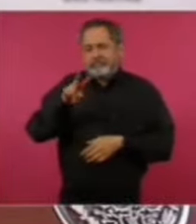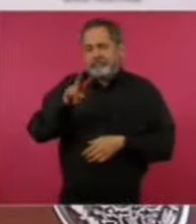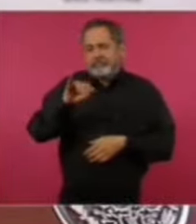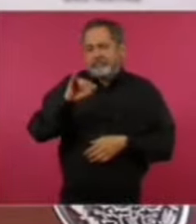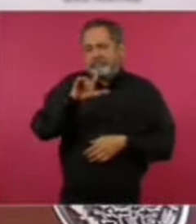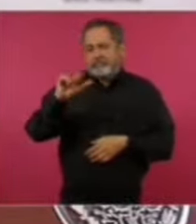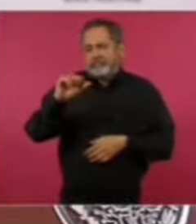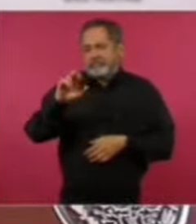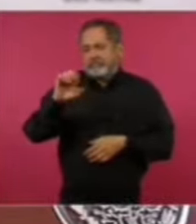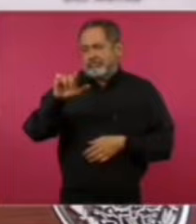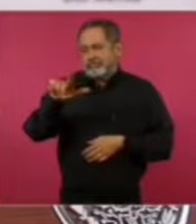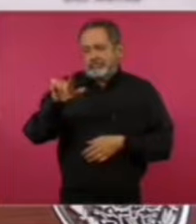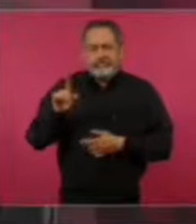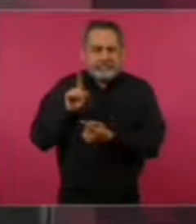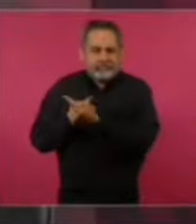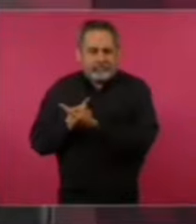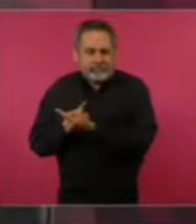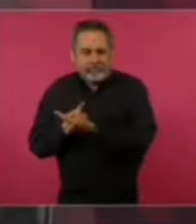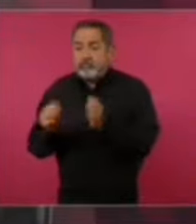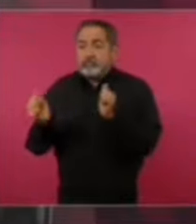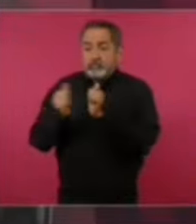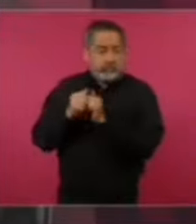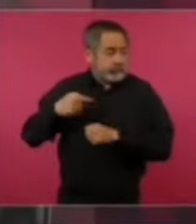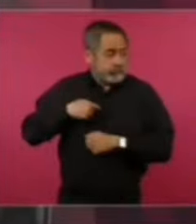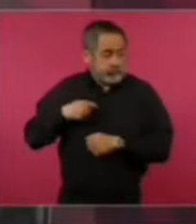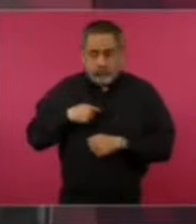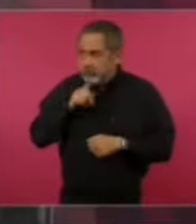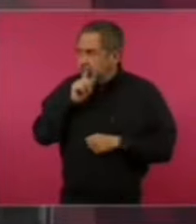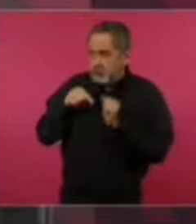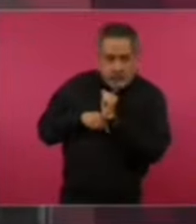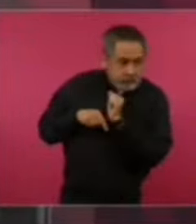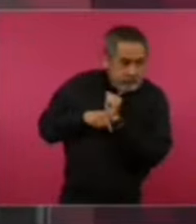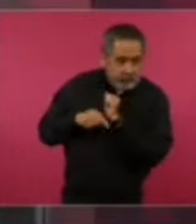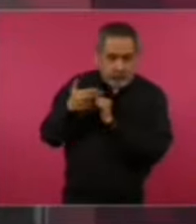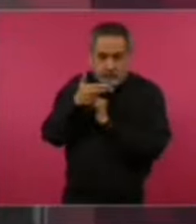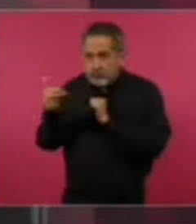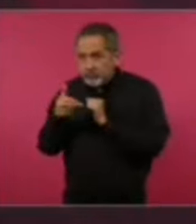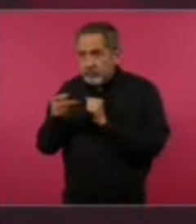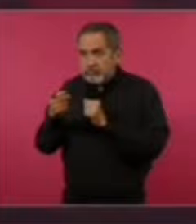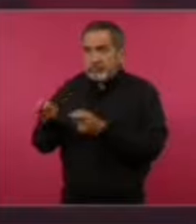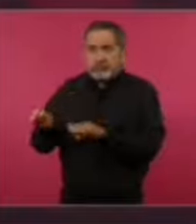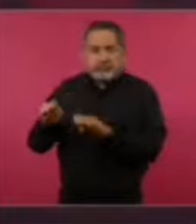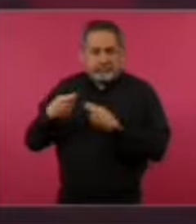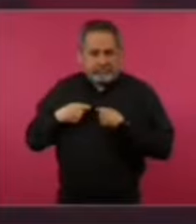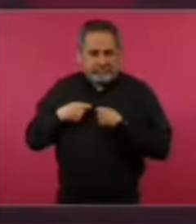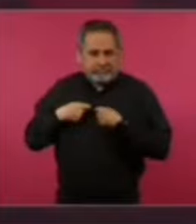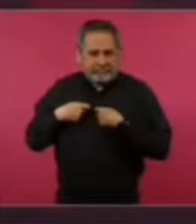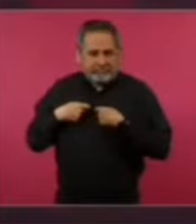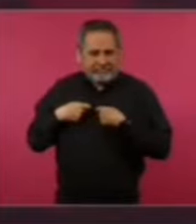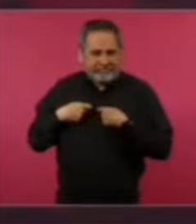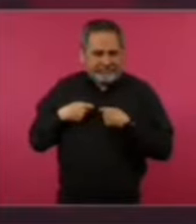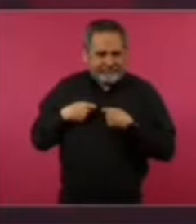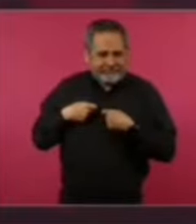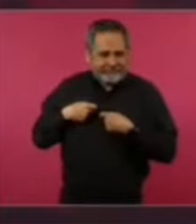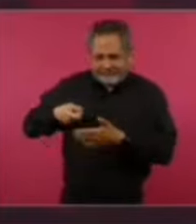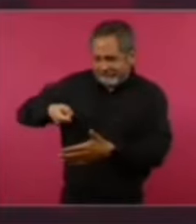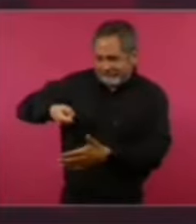Villarreal se reúne conmigo en un hotel y en